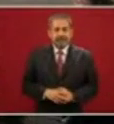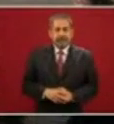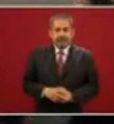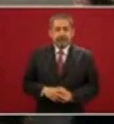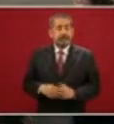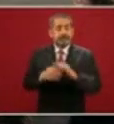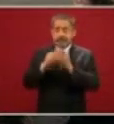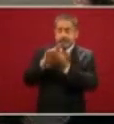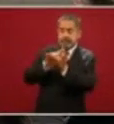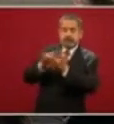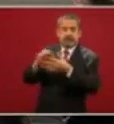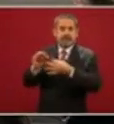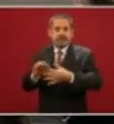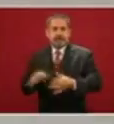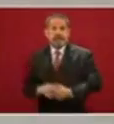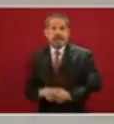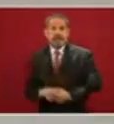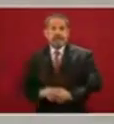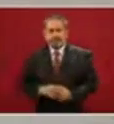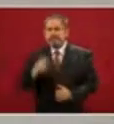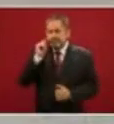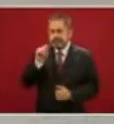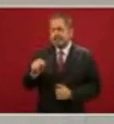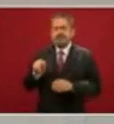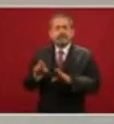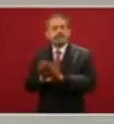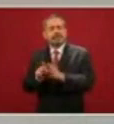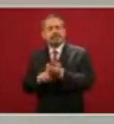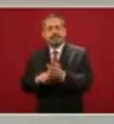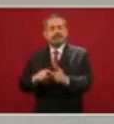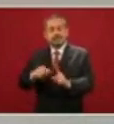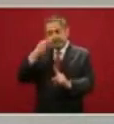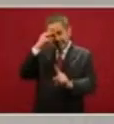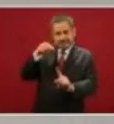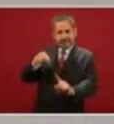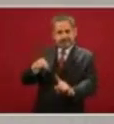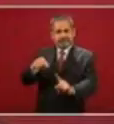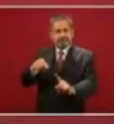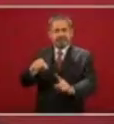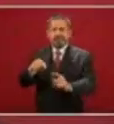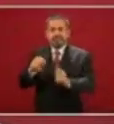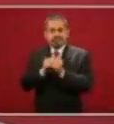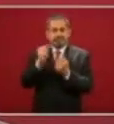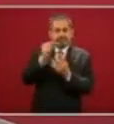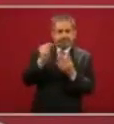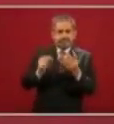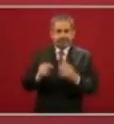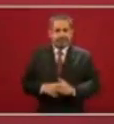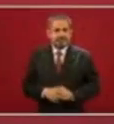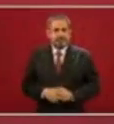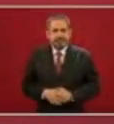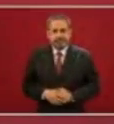de higiene básica que nos permitan contender en México con las siguientes fases. Y